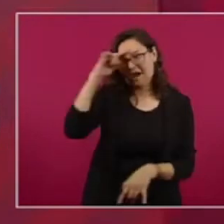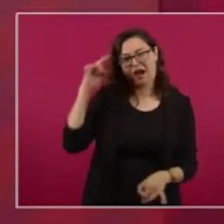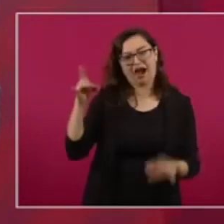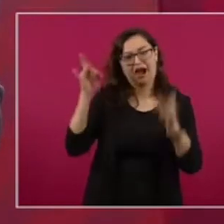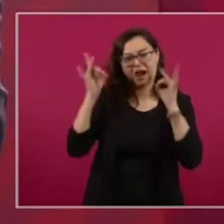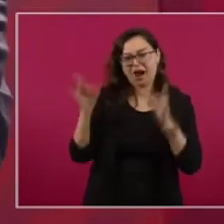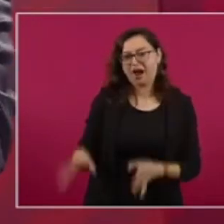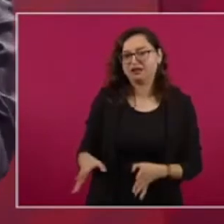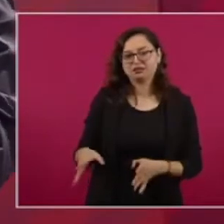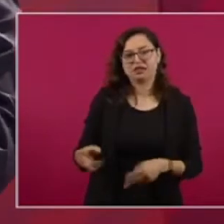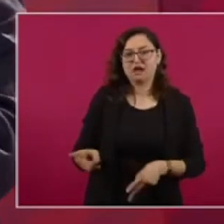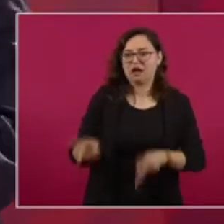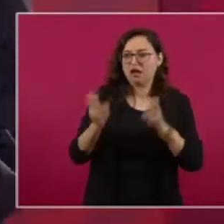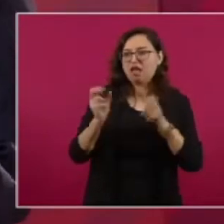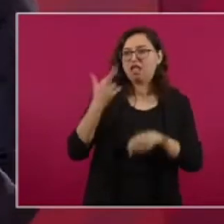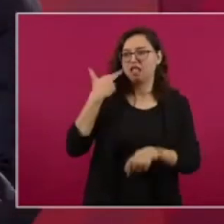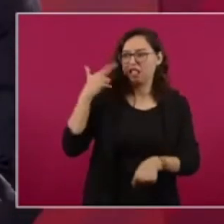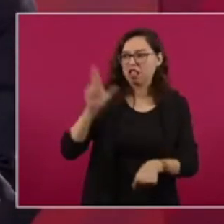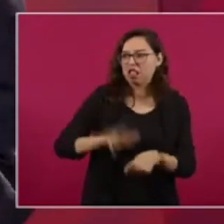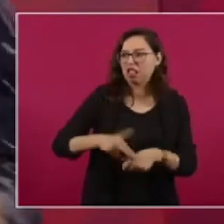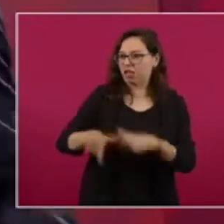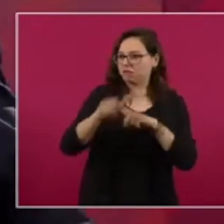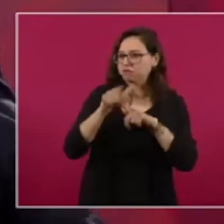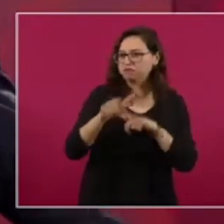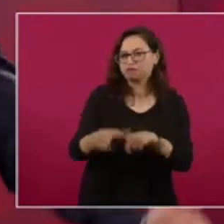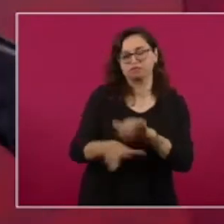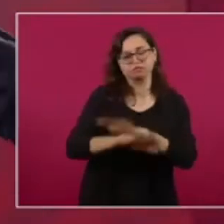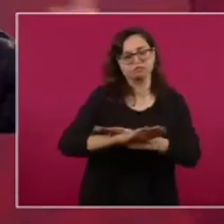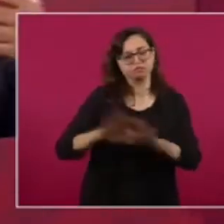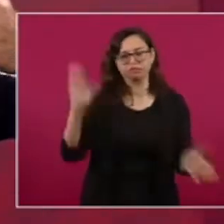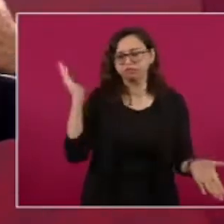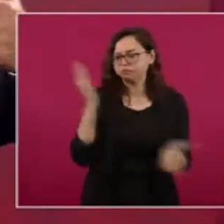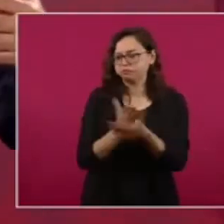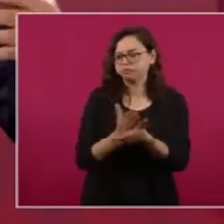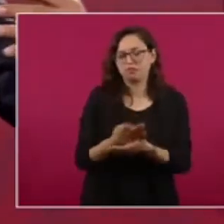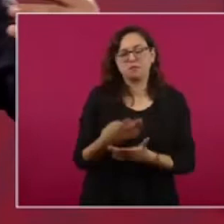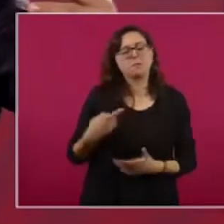Pero de todas maneras, vamos a dejar protegido